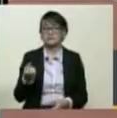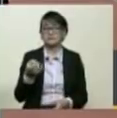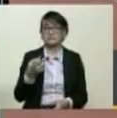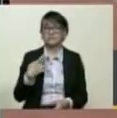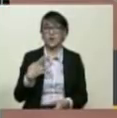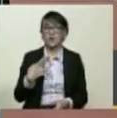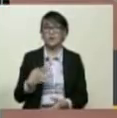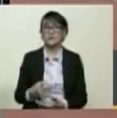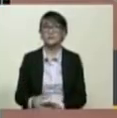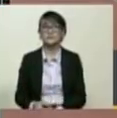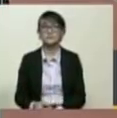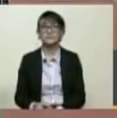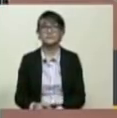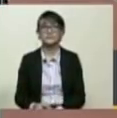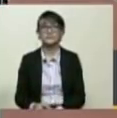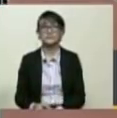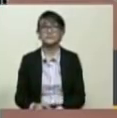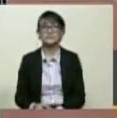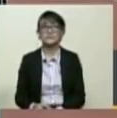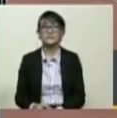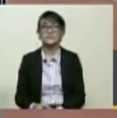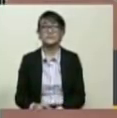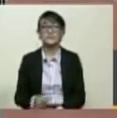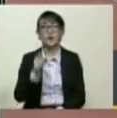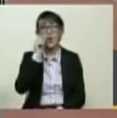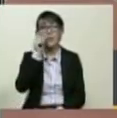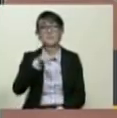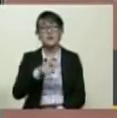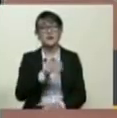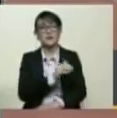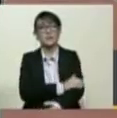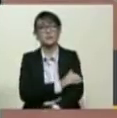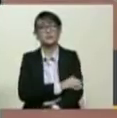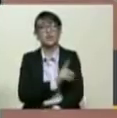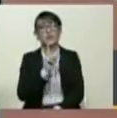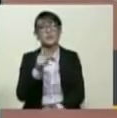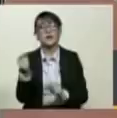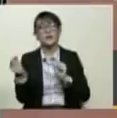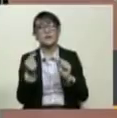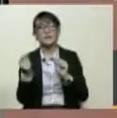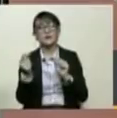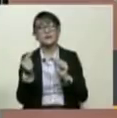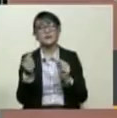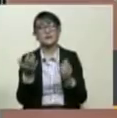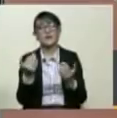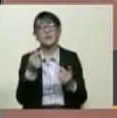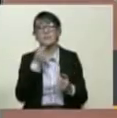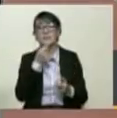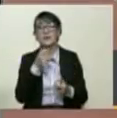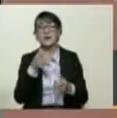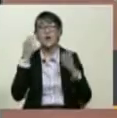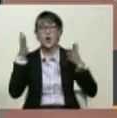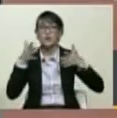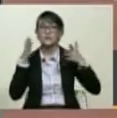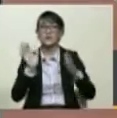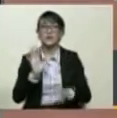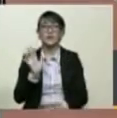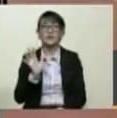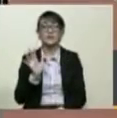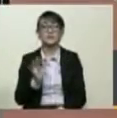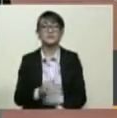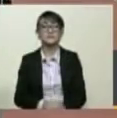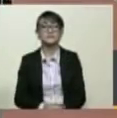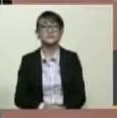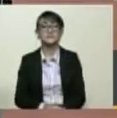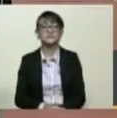recientes. Menciona. Yo creo que el señor Falcón debe convocar a un debate. Nadie me está pidiendo este consejo, señor Falcón, pero me